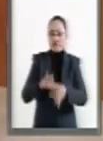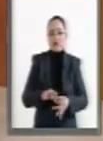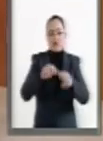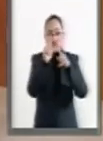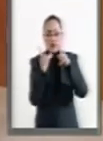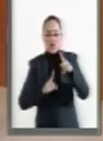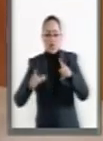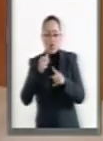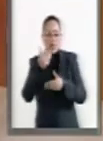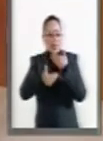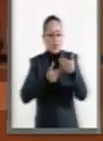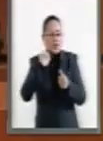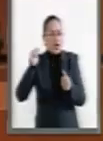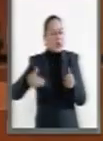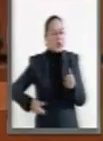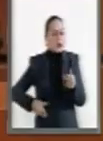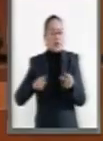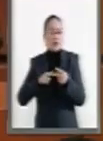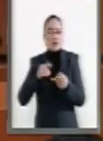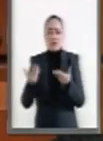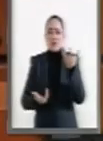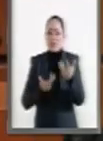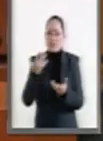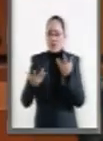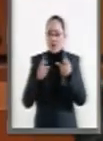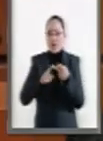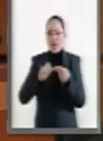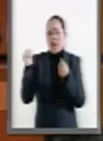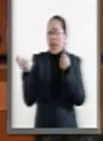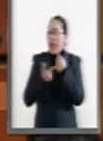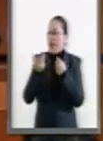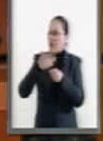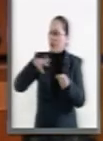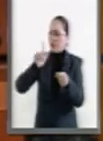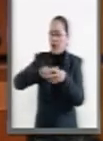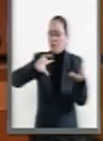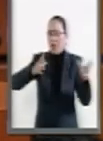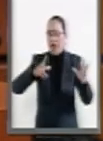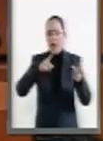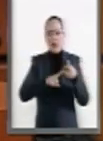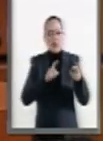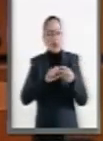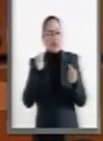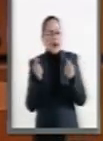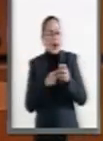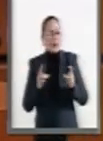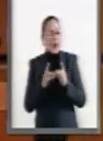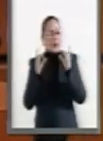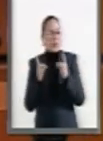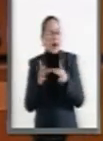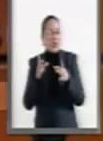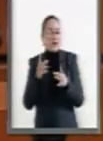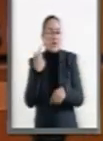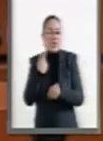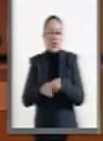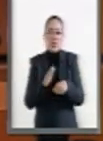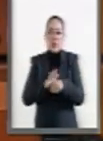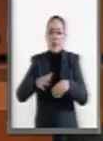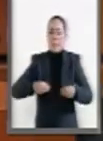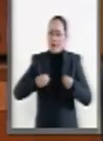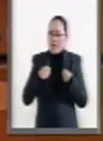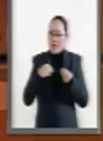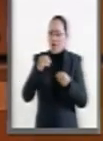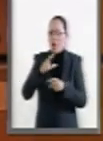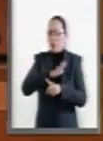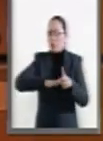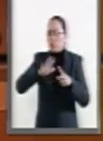de accidentes, incendios, fenómenos naturales o cualquier tipo de eventualidad que ponga en riesgo la vida, la integridad